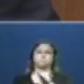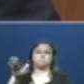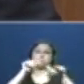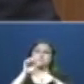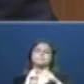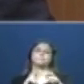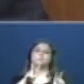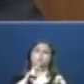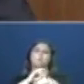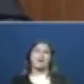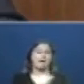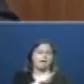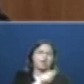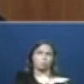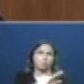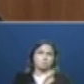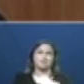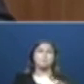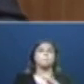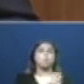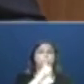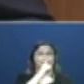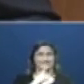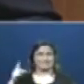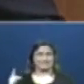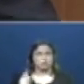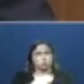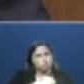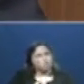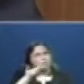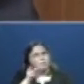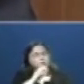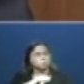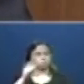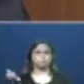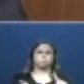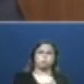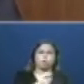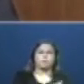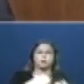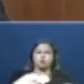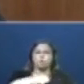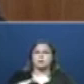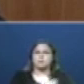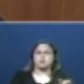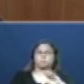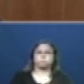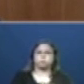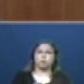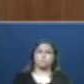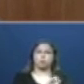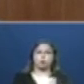Y es que es básico recuperar la actividad y con ello la normalidad en el sector y en las cuencas mineras